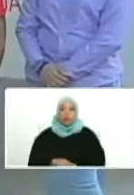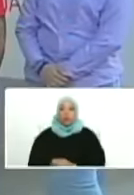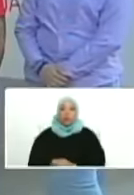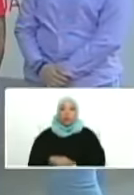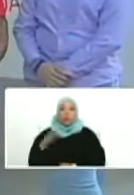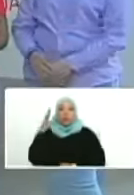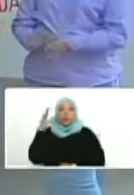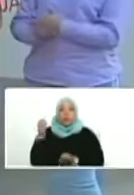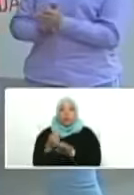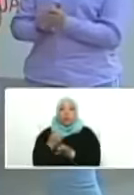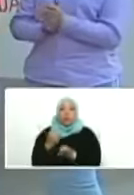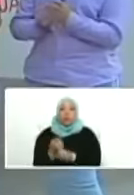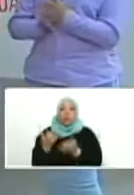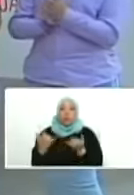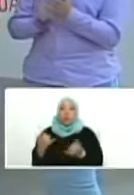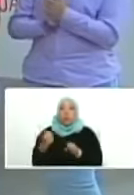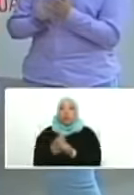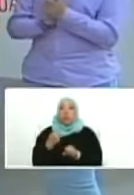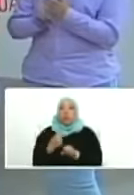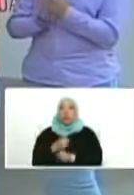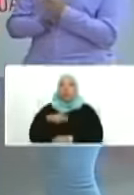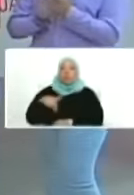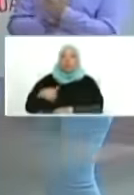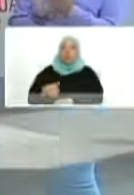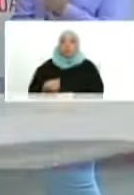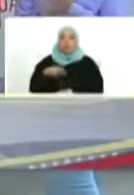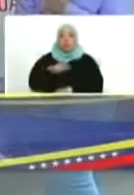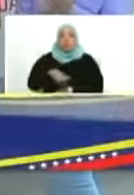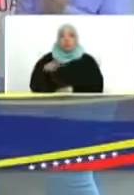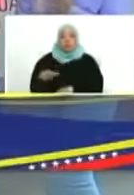Saludos, presidente. Mi querido